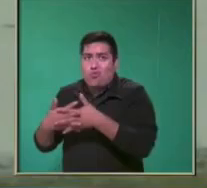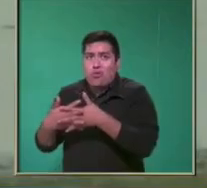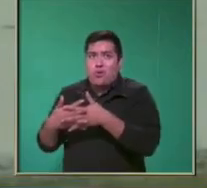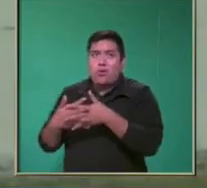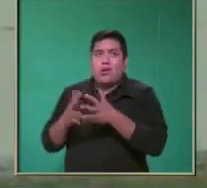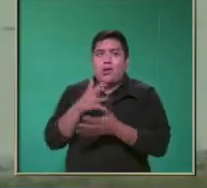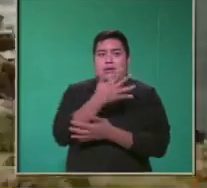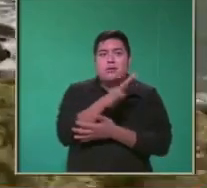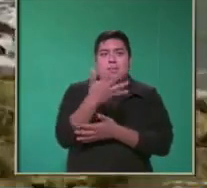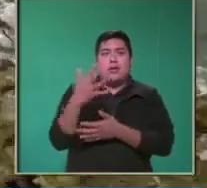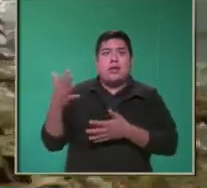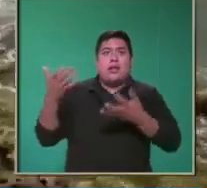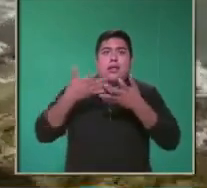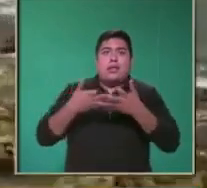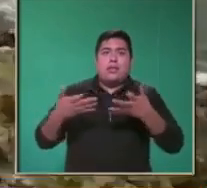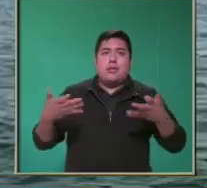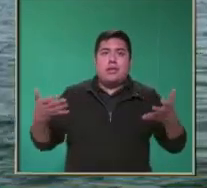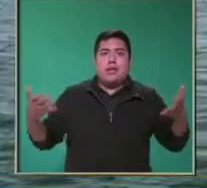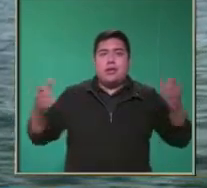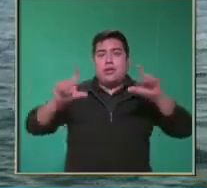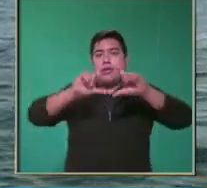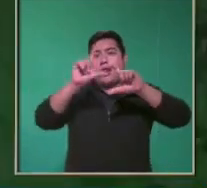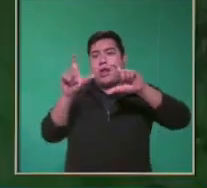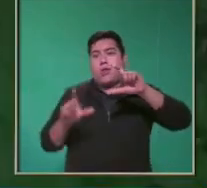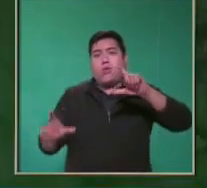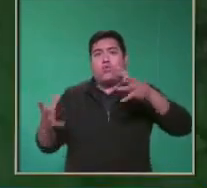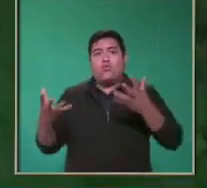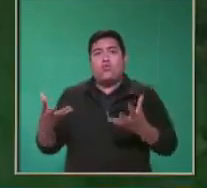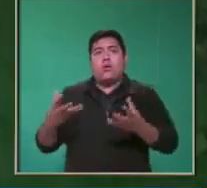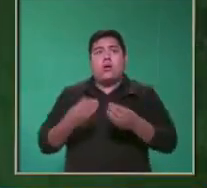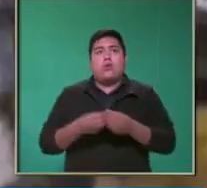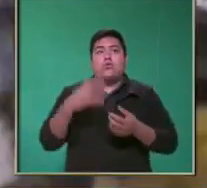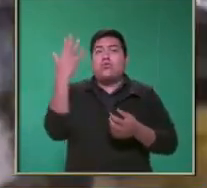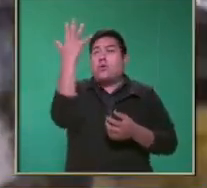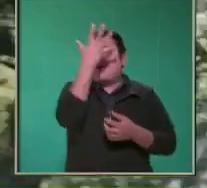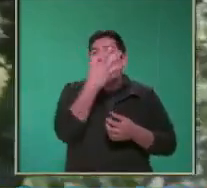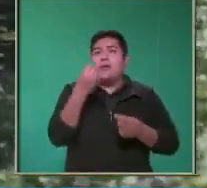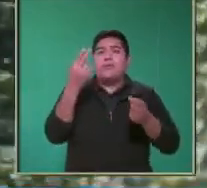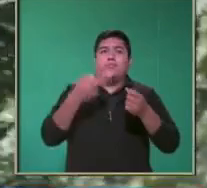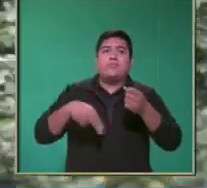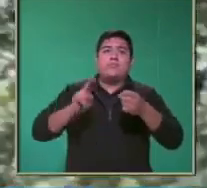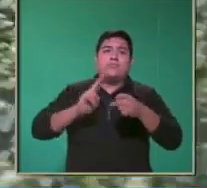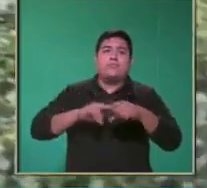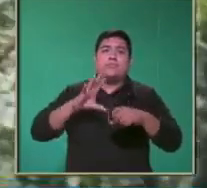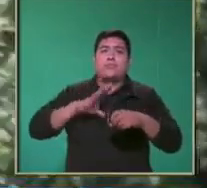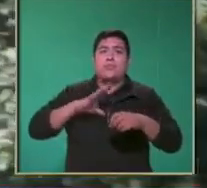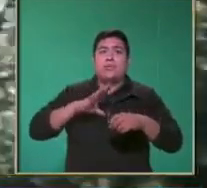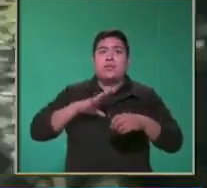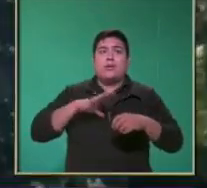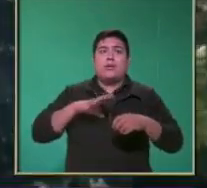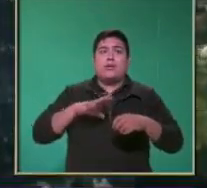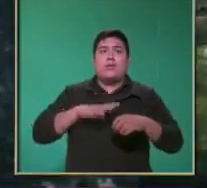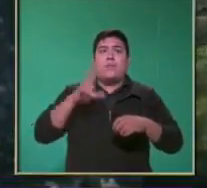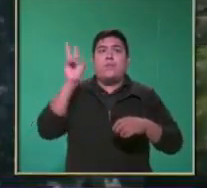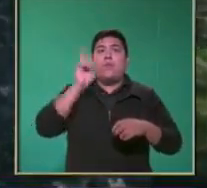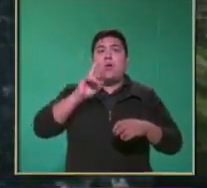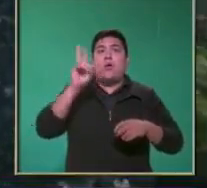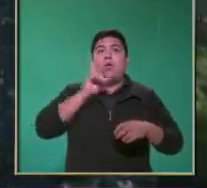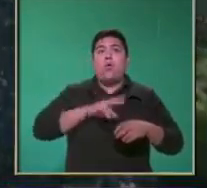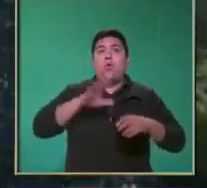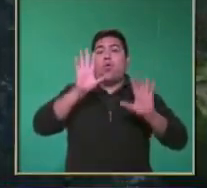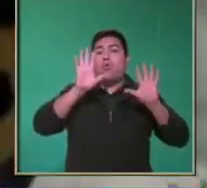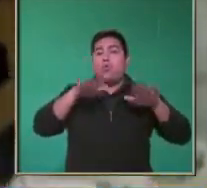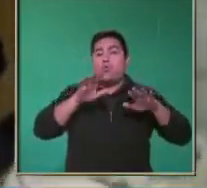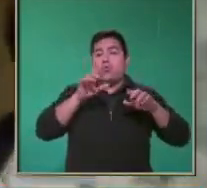madera, la tierra húmeda y de la costa forman una algarabía de la naturaleza. En la Montes Azules podemos ver volar a la